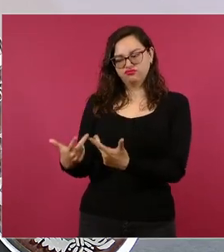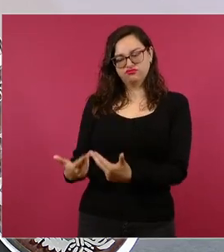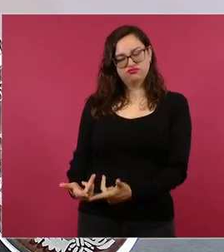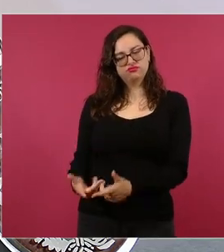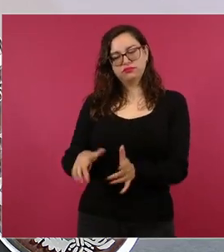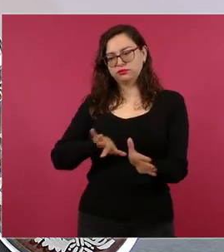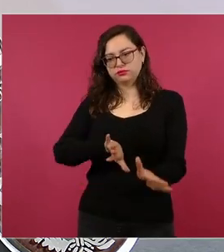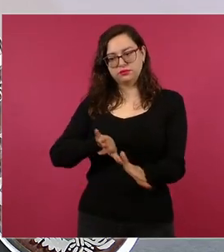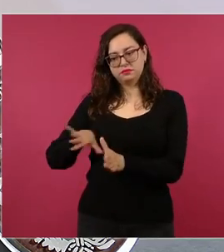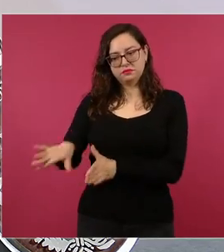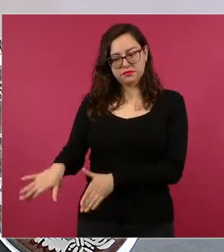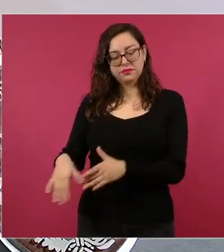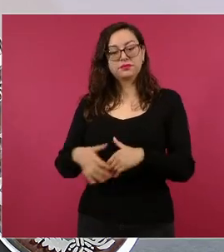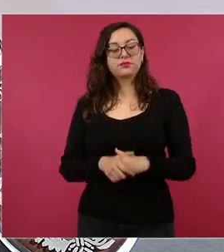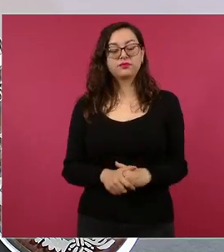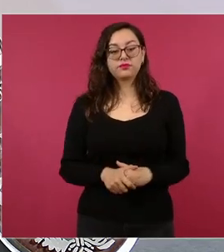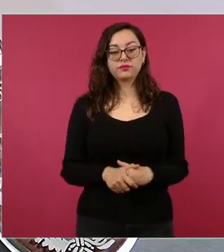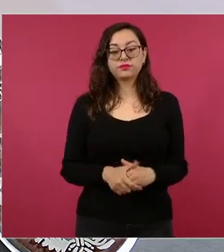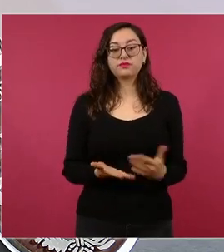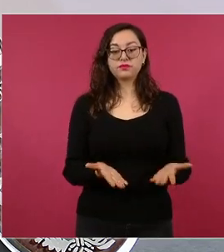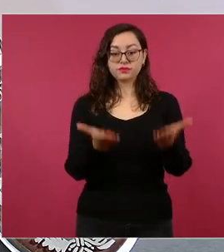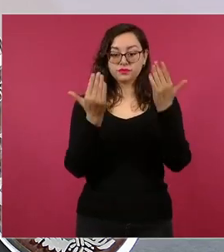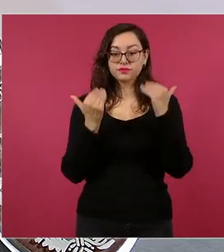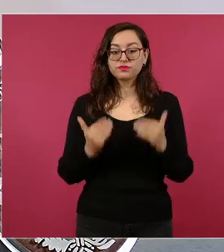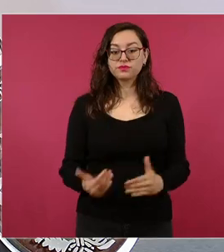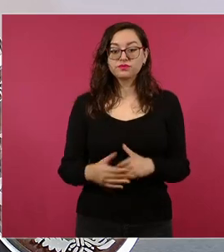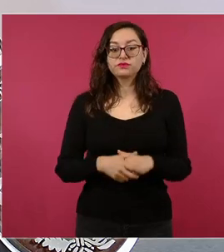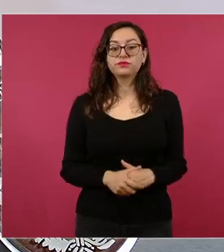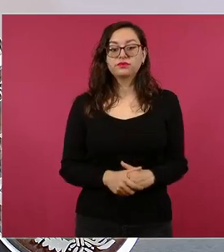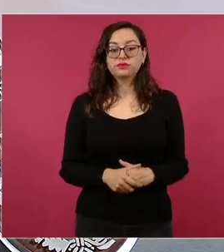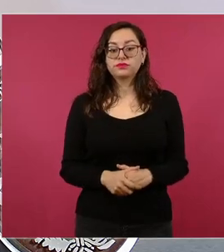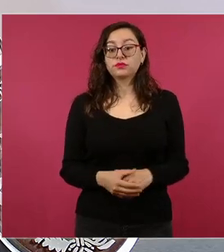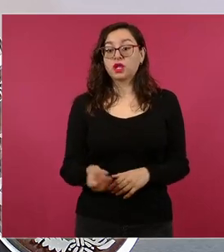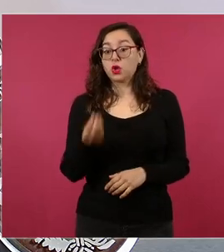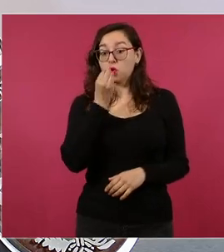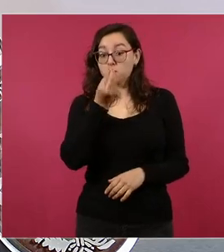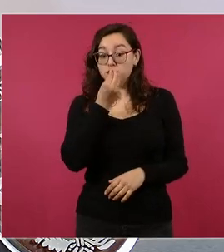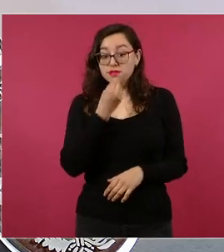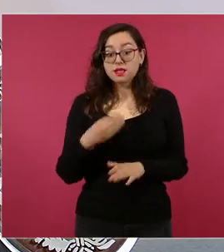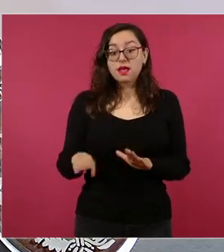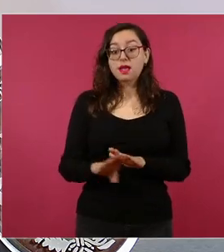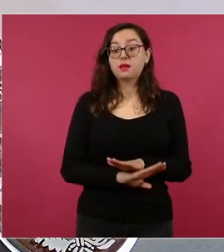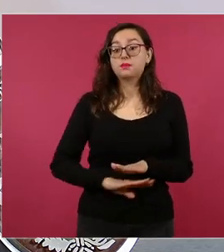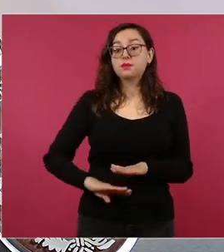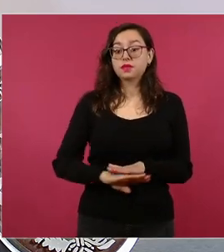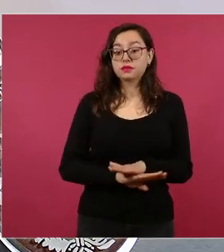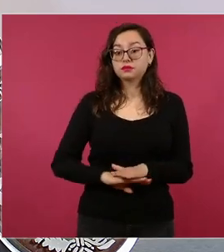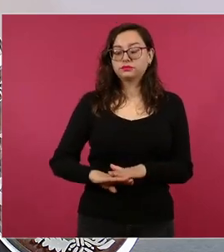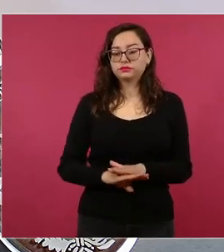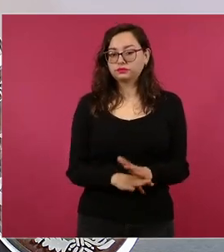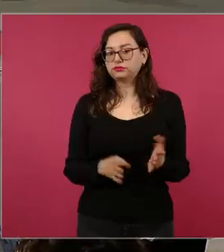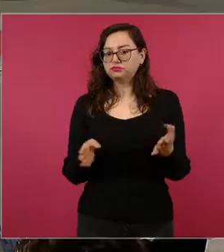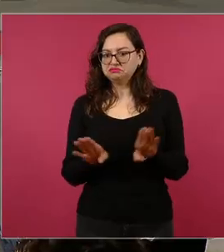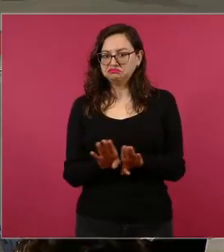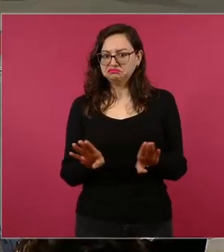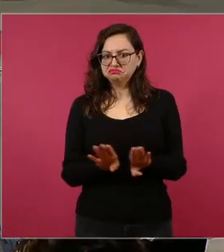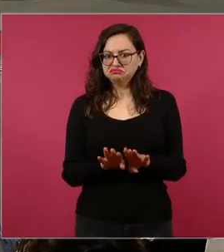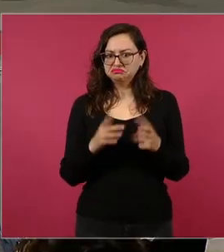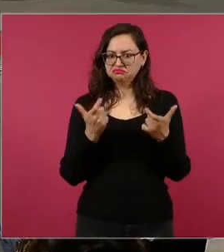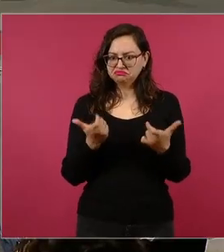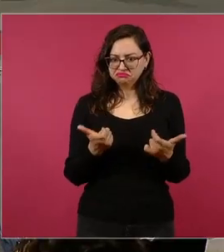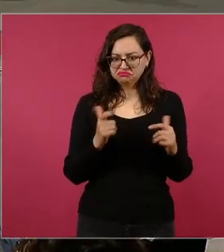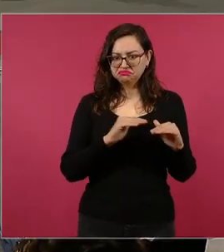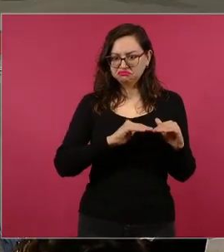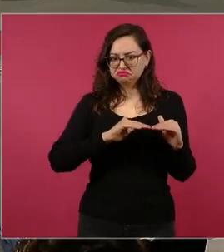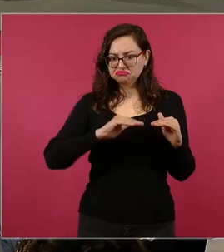seguridad. Pasamos ahora al quién es quién en los precios de la canasta básica. Y ahí seguimos viendo comportamientos estables, no